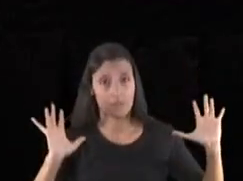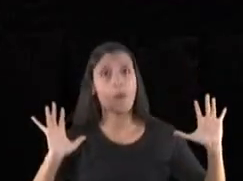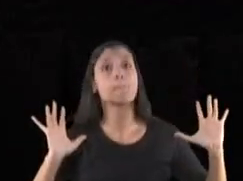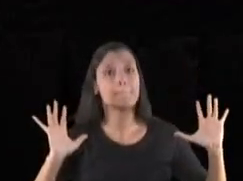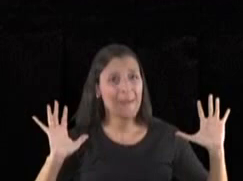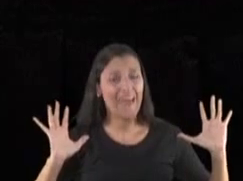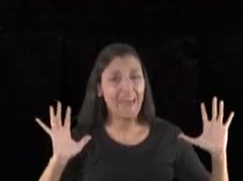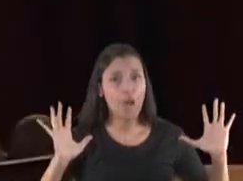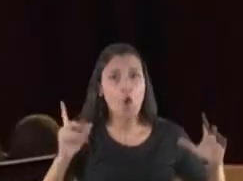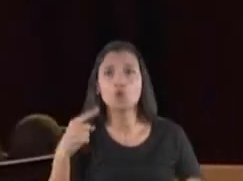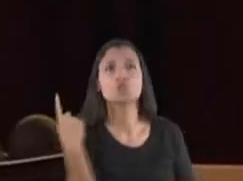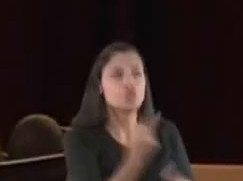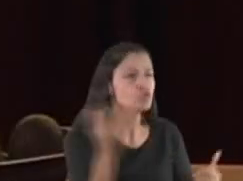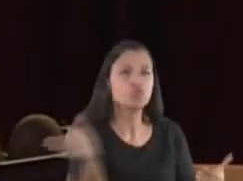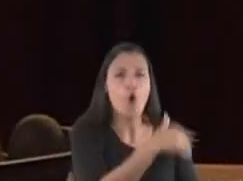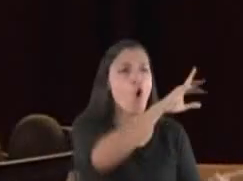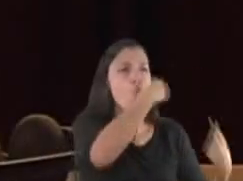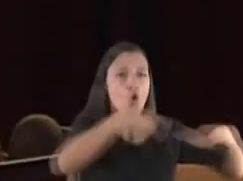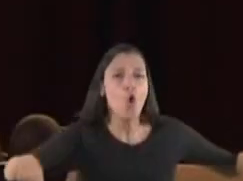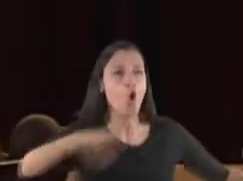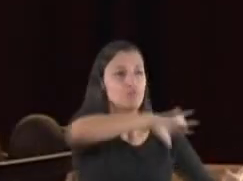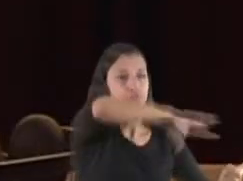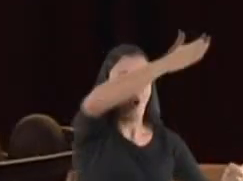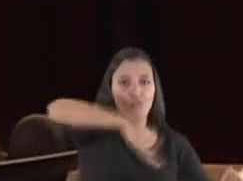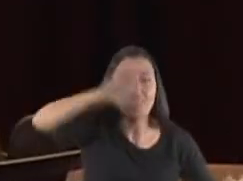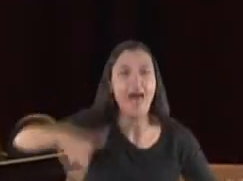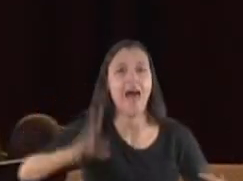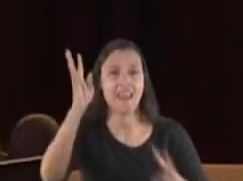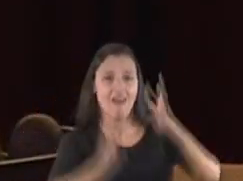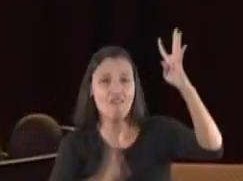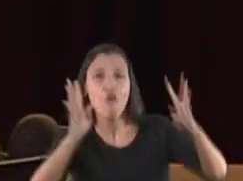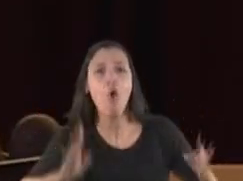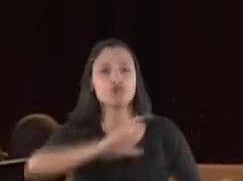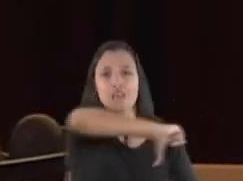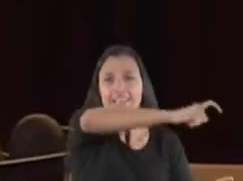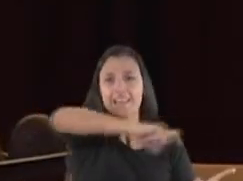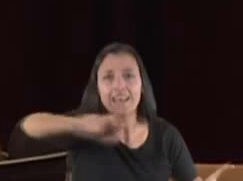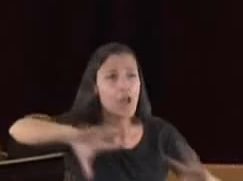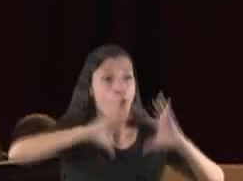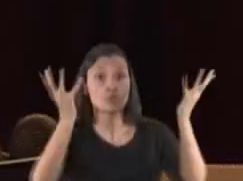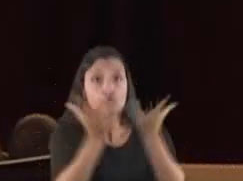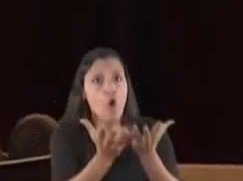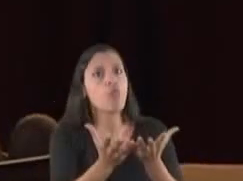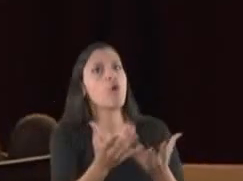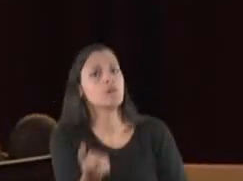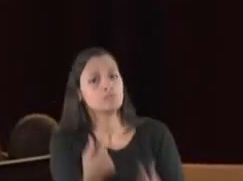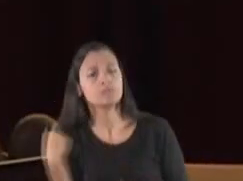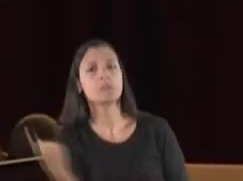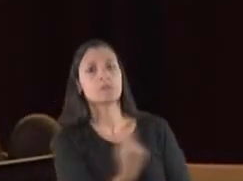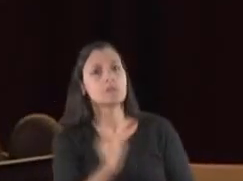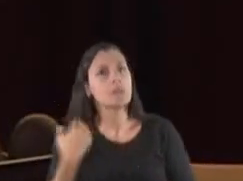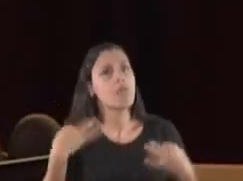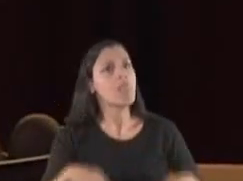Pero todas esas montañas, todos esos bosques, todos esos ríos, nos obligan